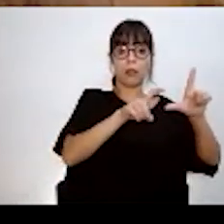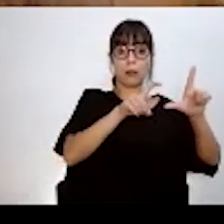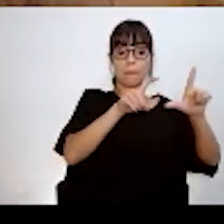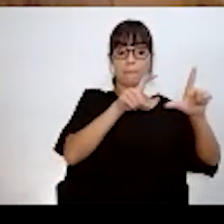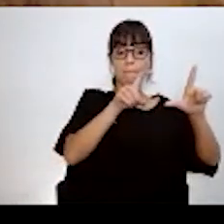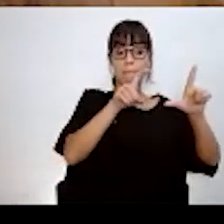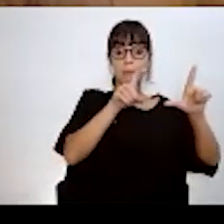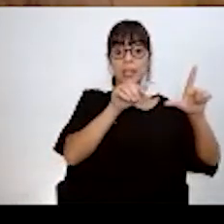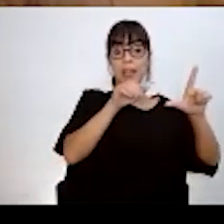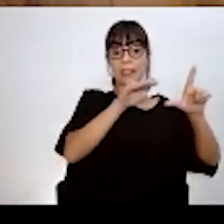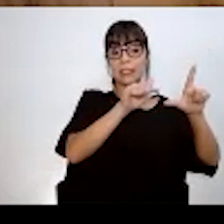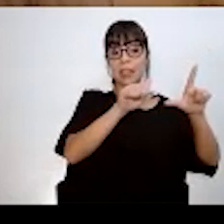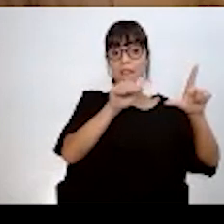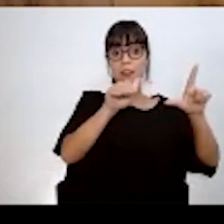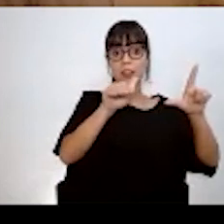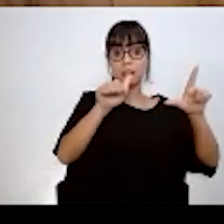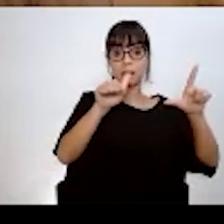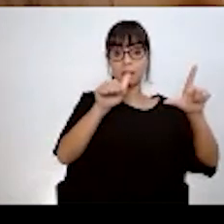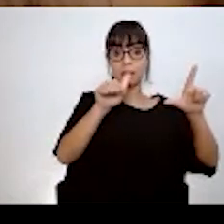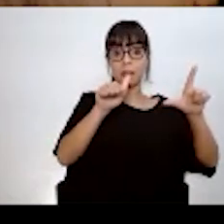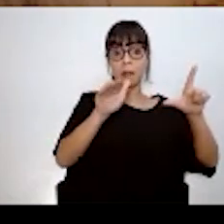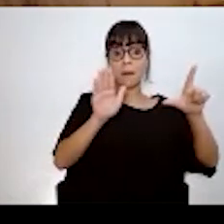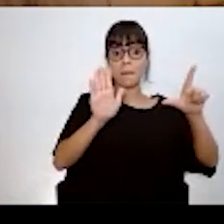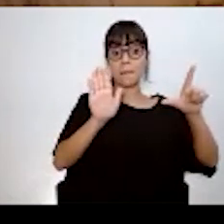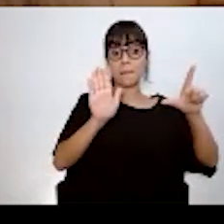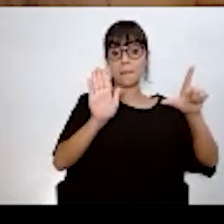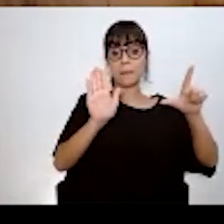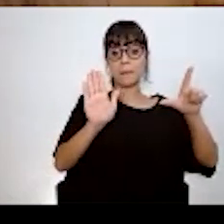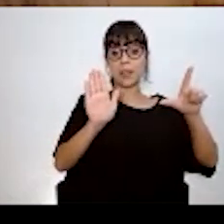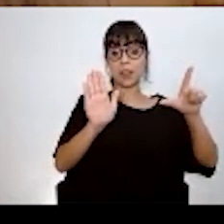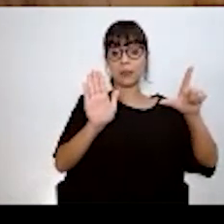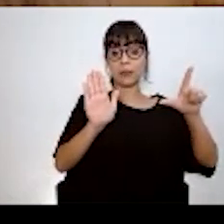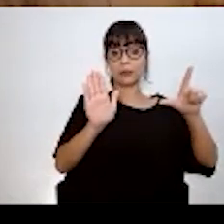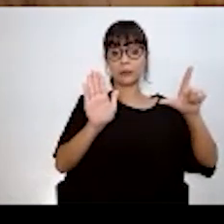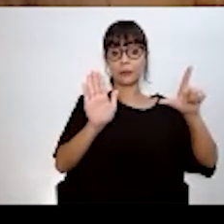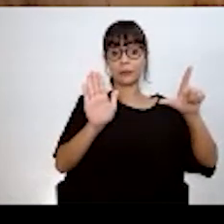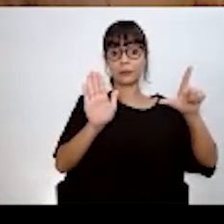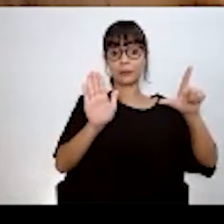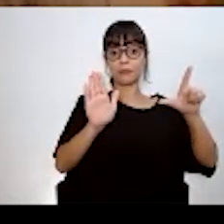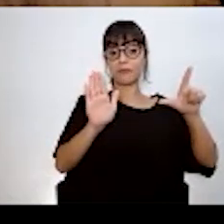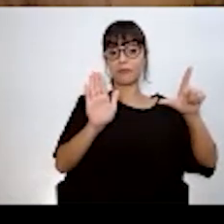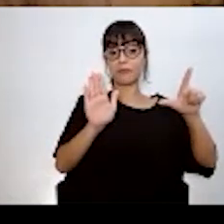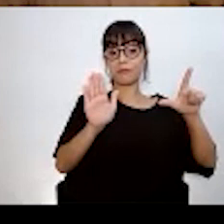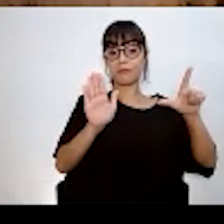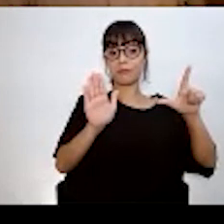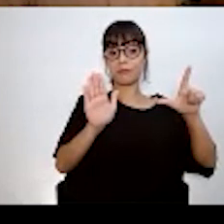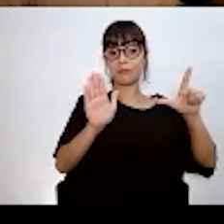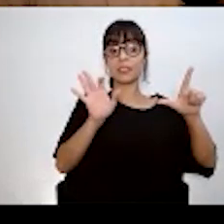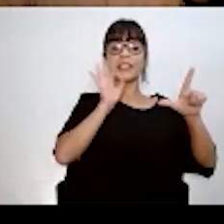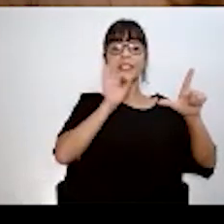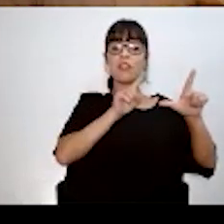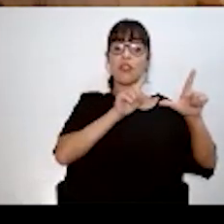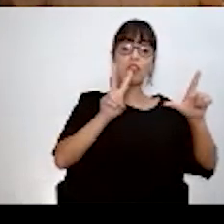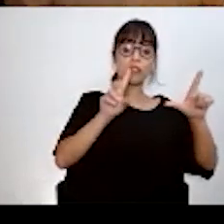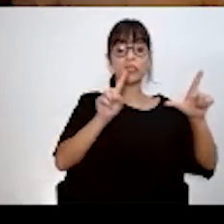estabilizar, pero que de nuevo, con independencia del modelo que escojamos, a partir del siglo XII, XIII,